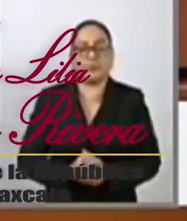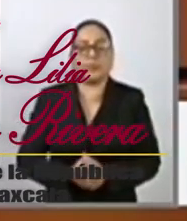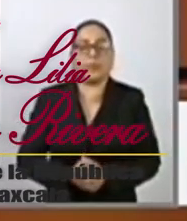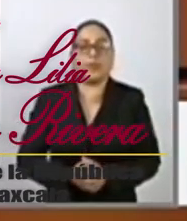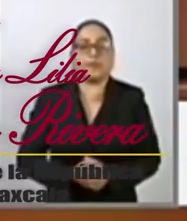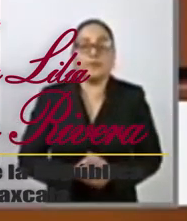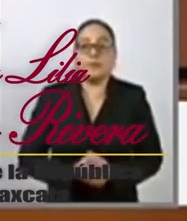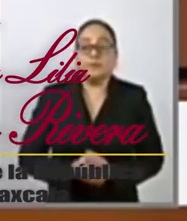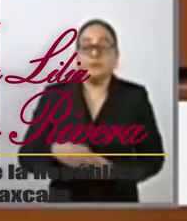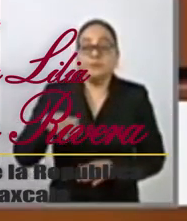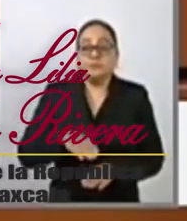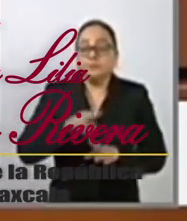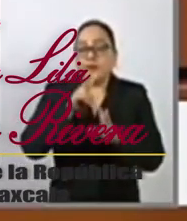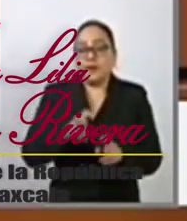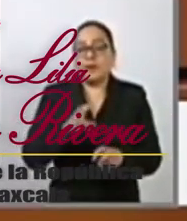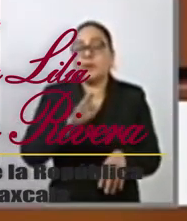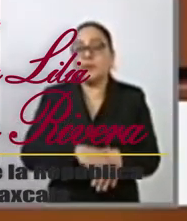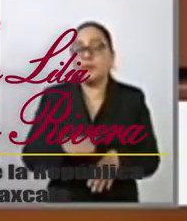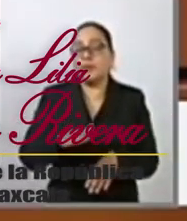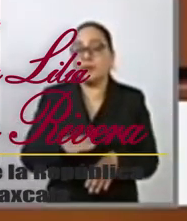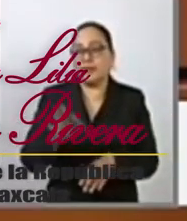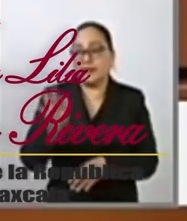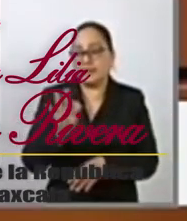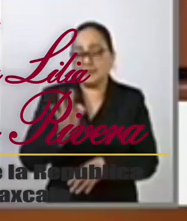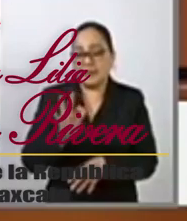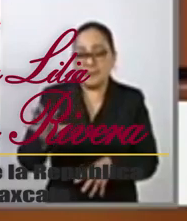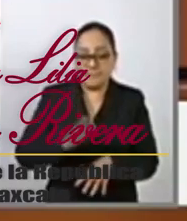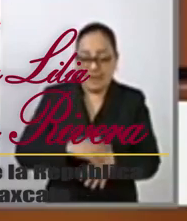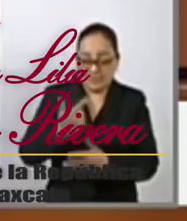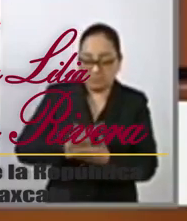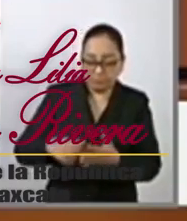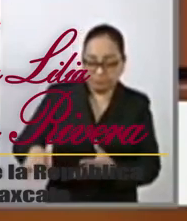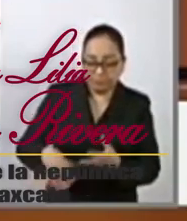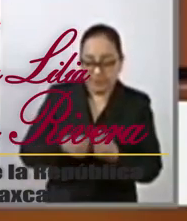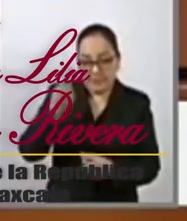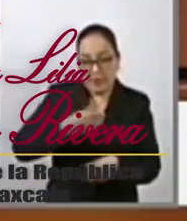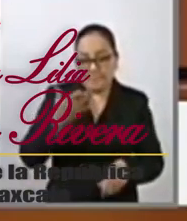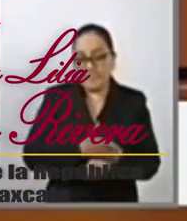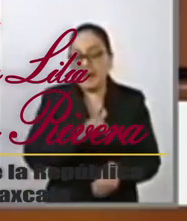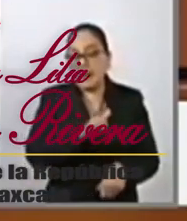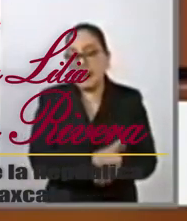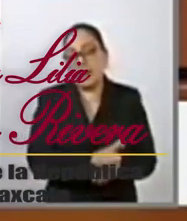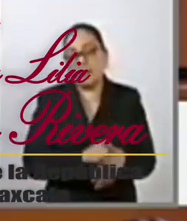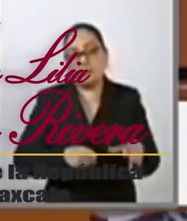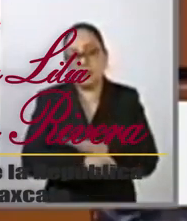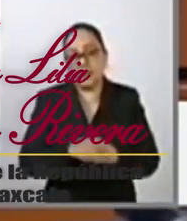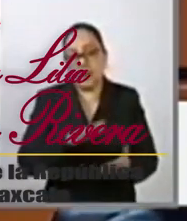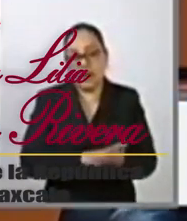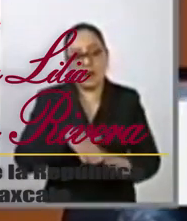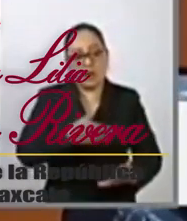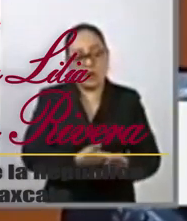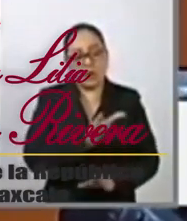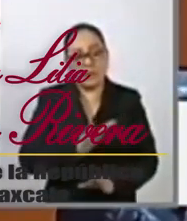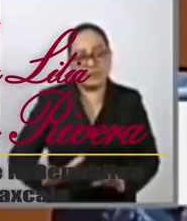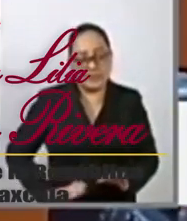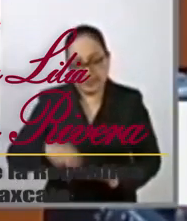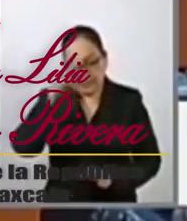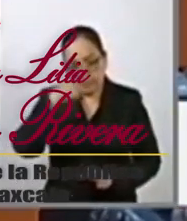Mexicanos en materia de ampliación de supuestos para la procedencia penal en contra del presidente de la